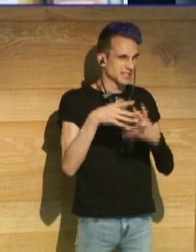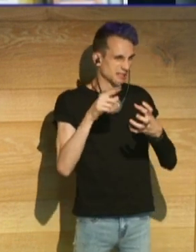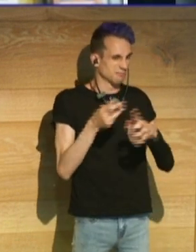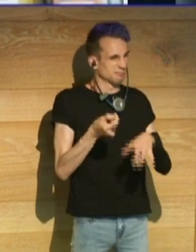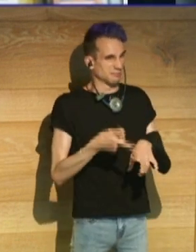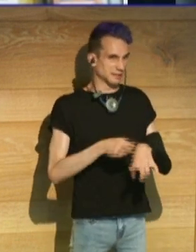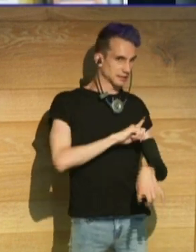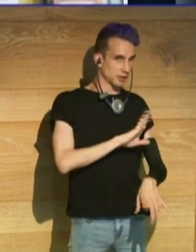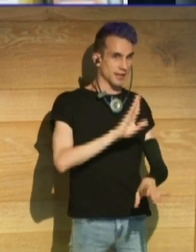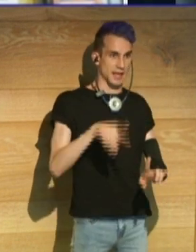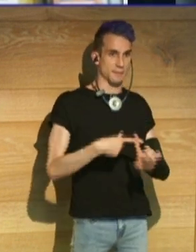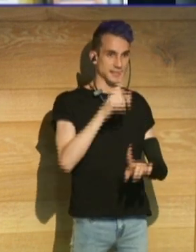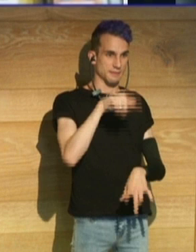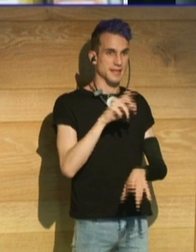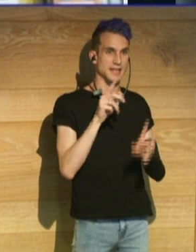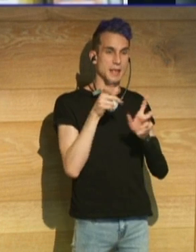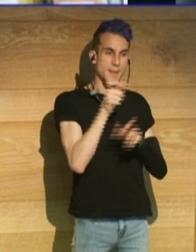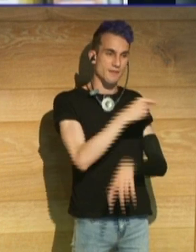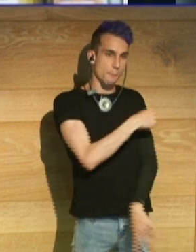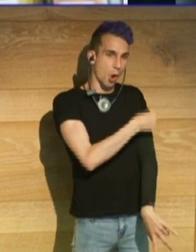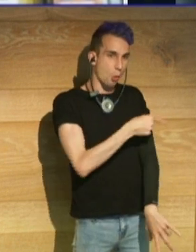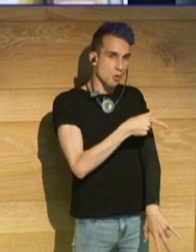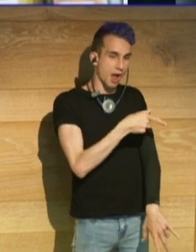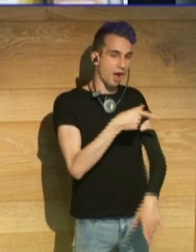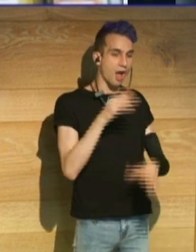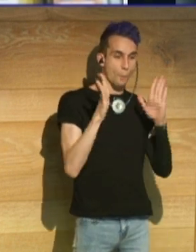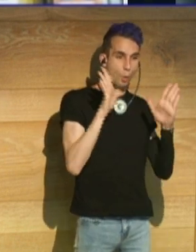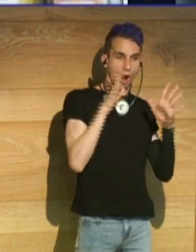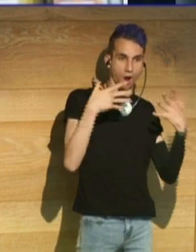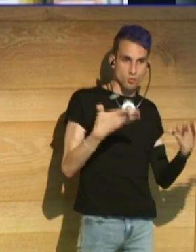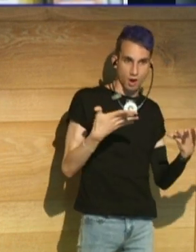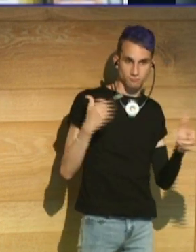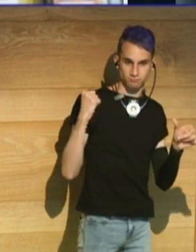el término vacuna en estos tiempos se ha vuelto,